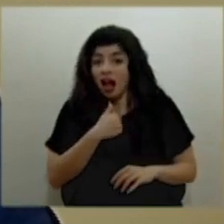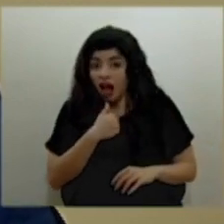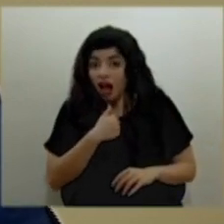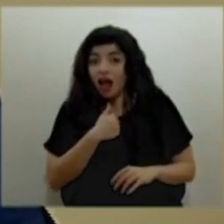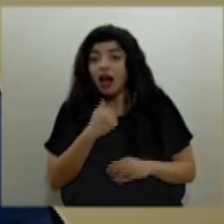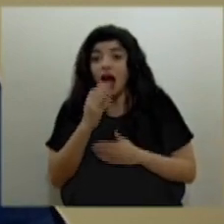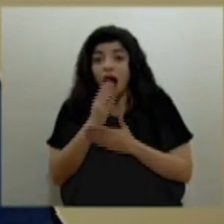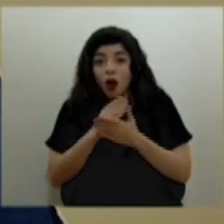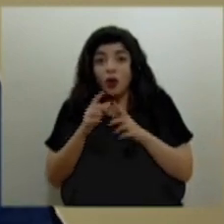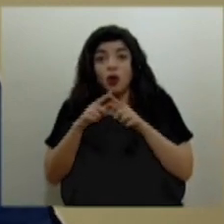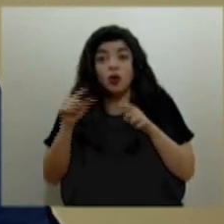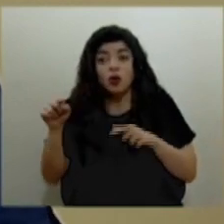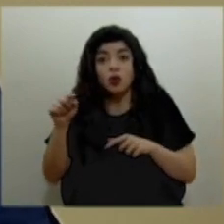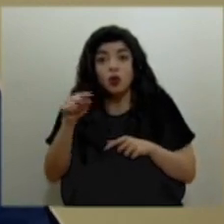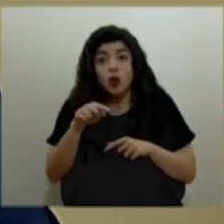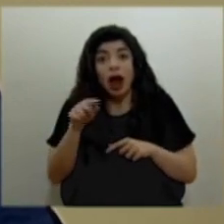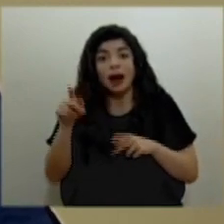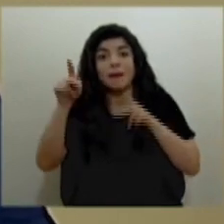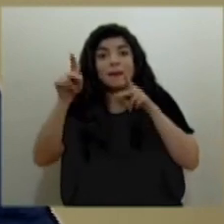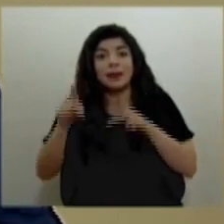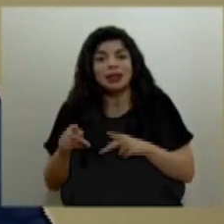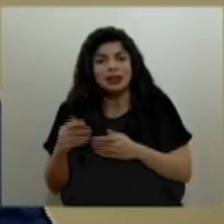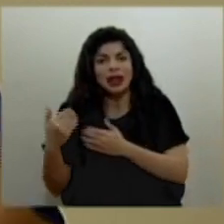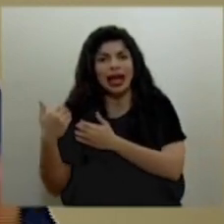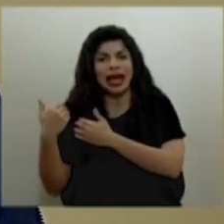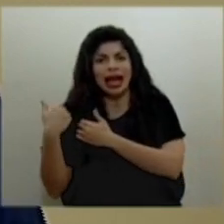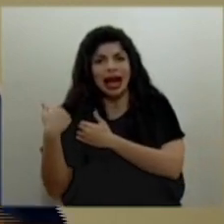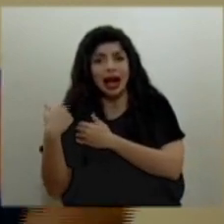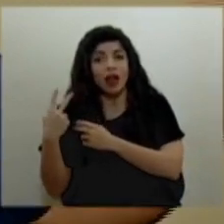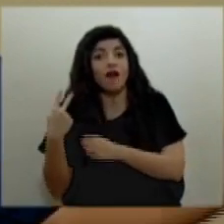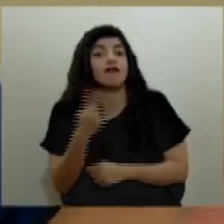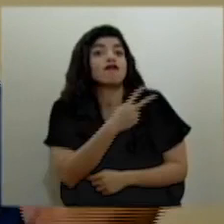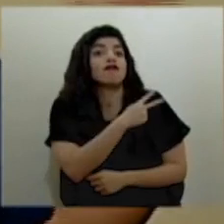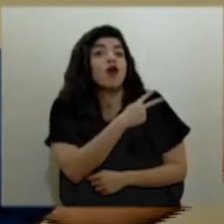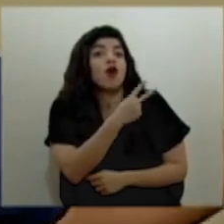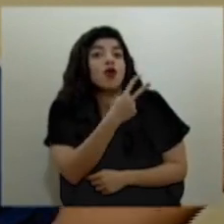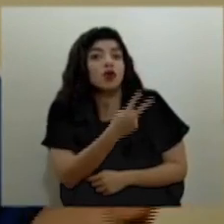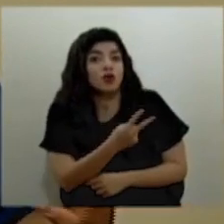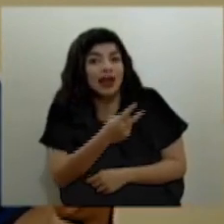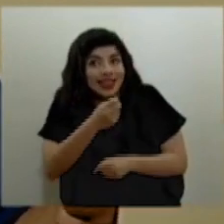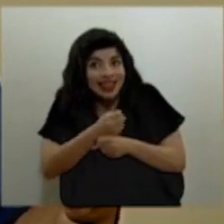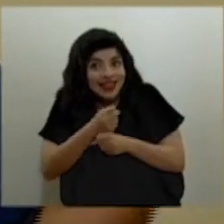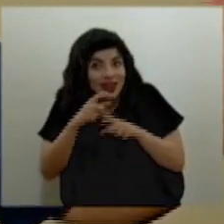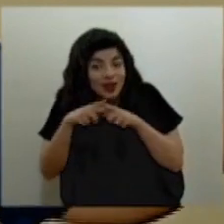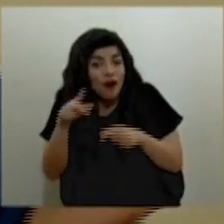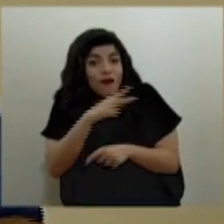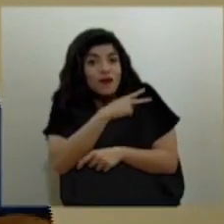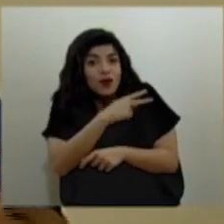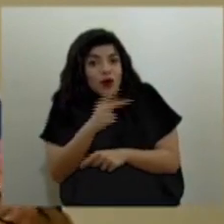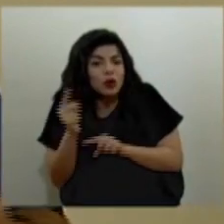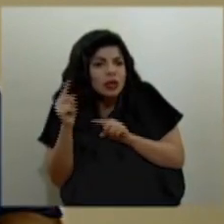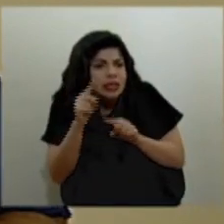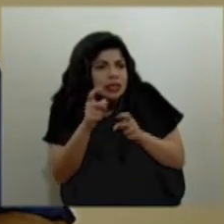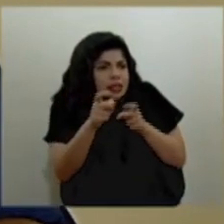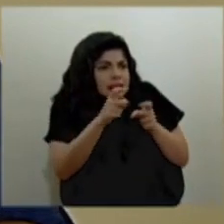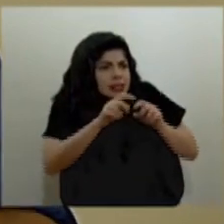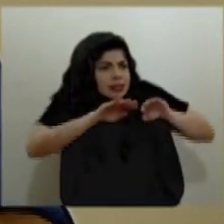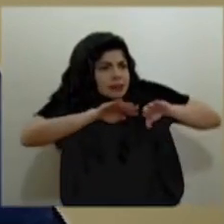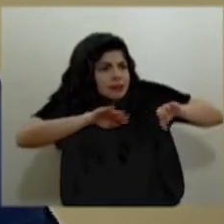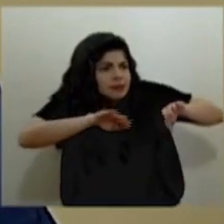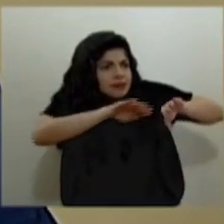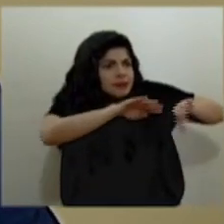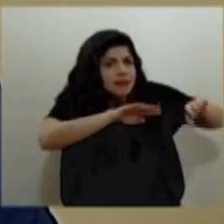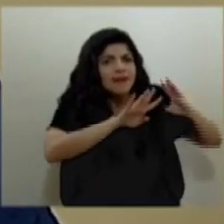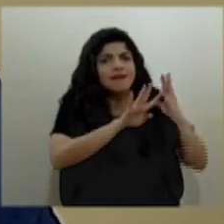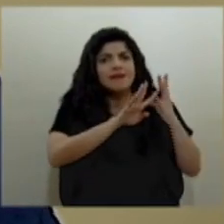en algunos de estos lugares gestores de filas, que son gente voluntaria de esas instituciones que está trabajando,